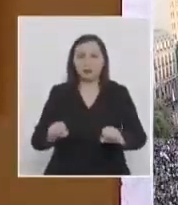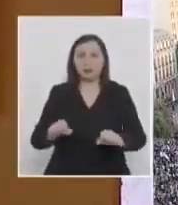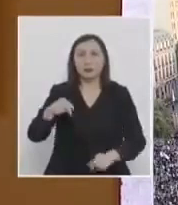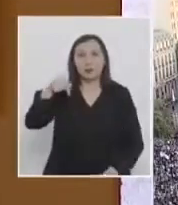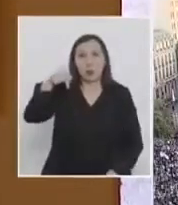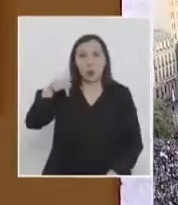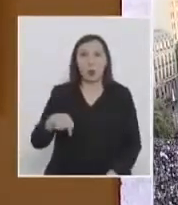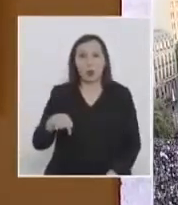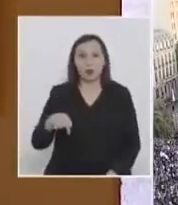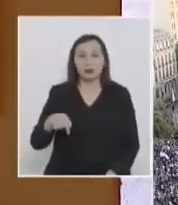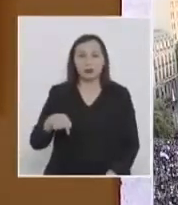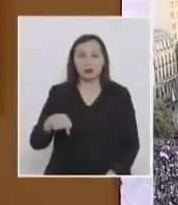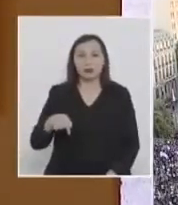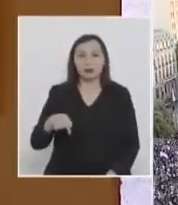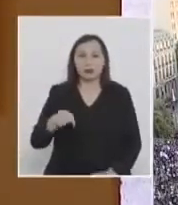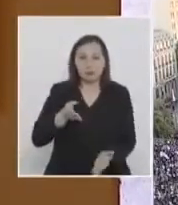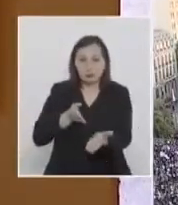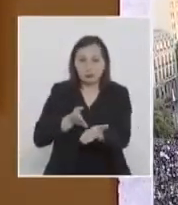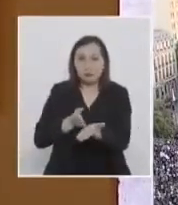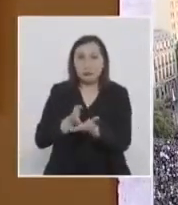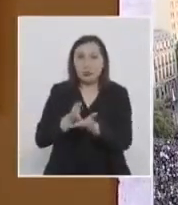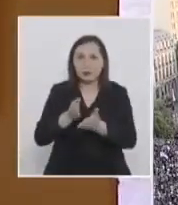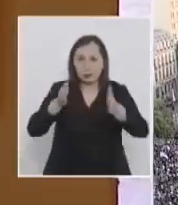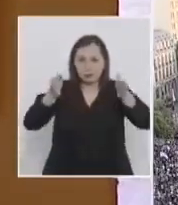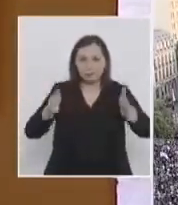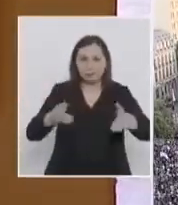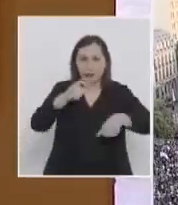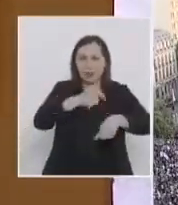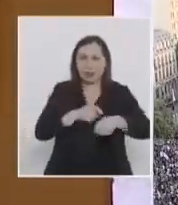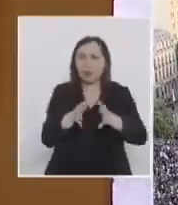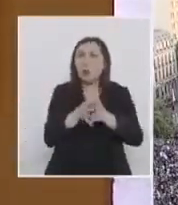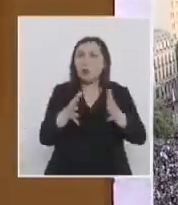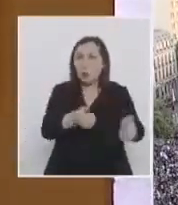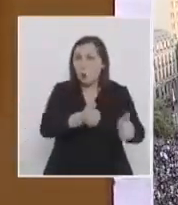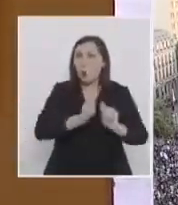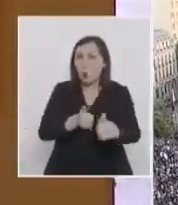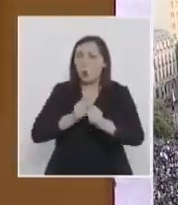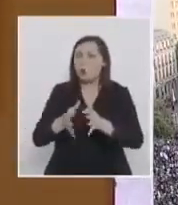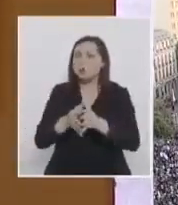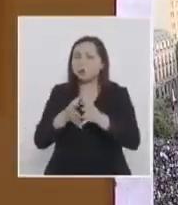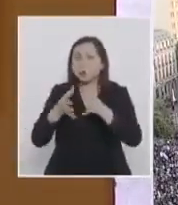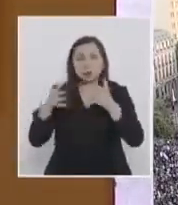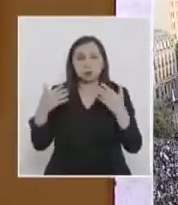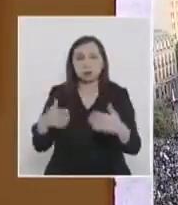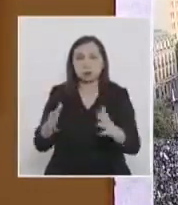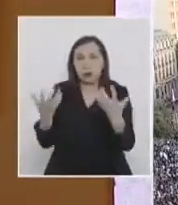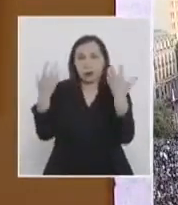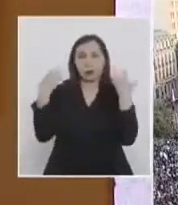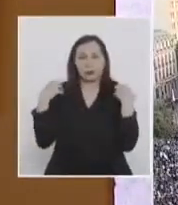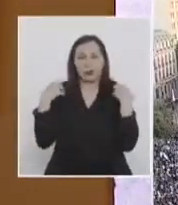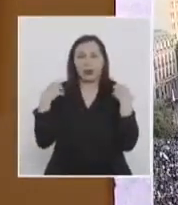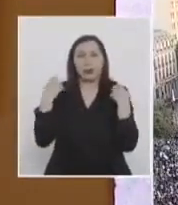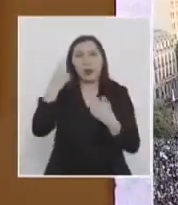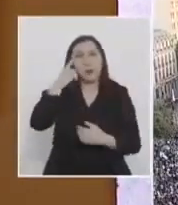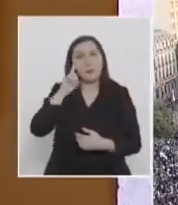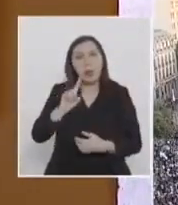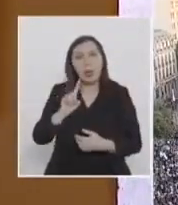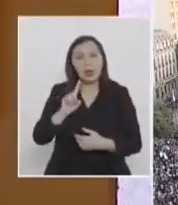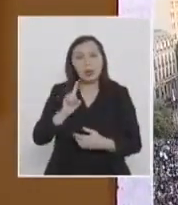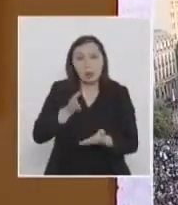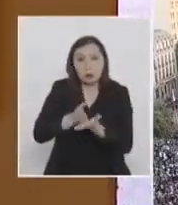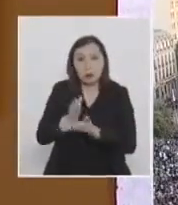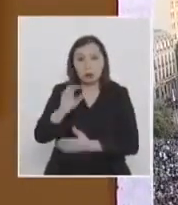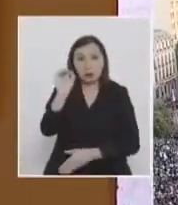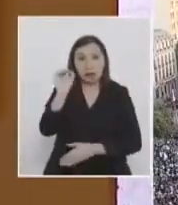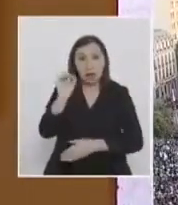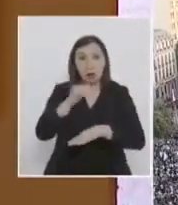Hoy iniciamos un periodo de grandes desafíos, de inmensa responsabilidad. pero no partimos de